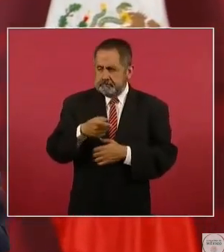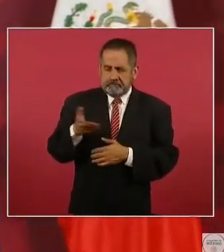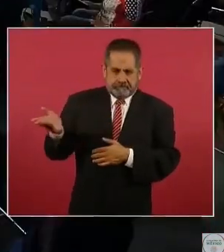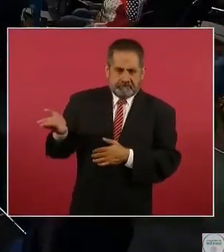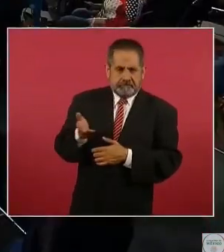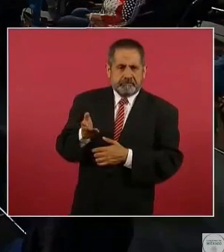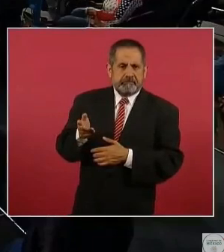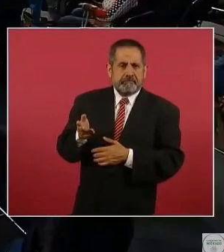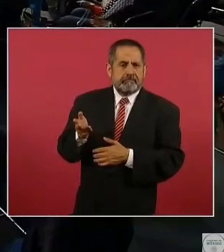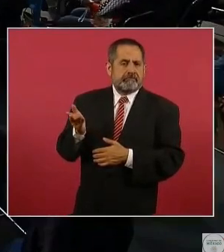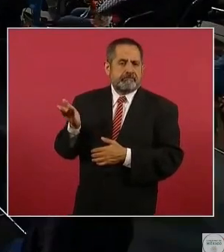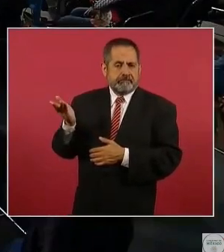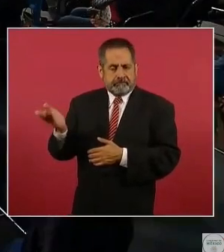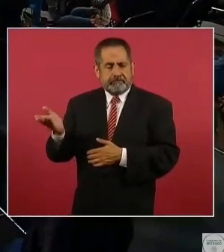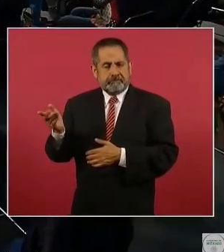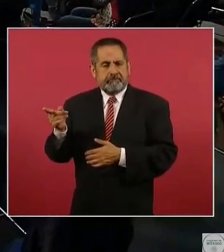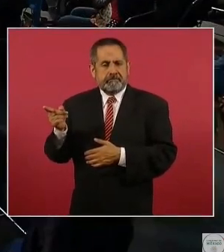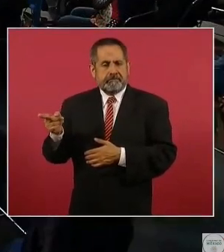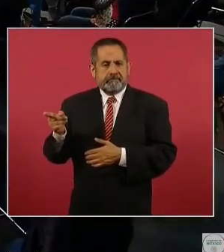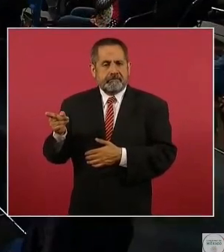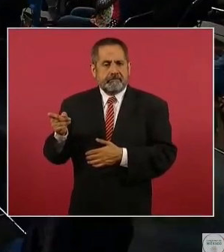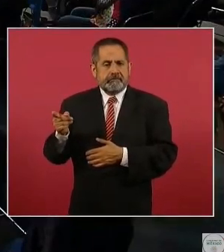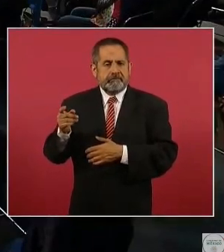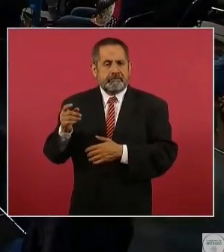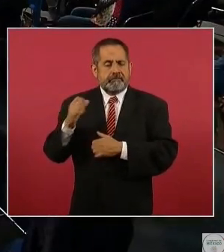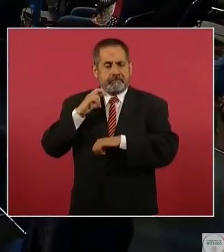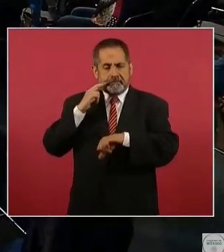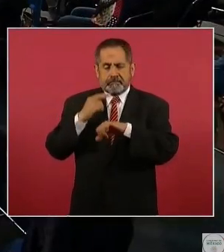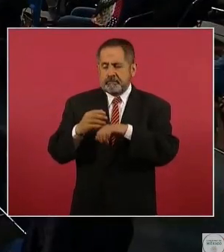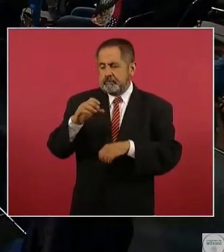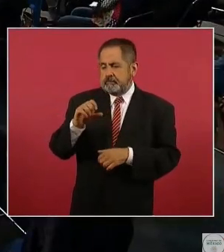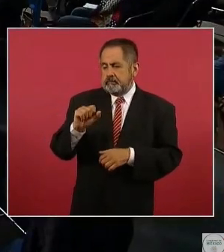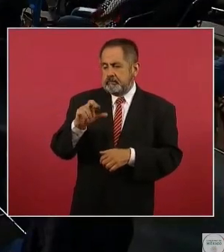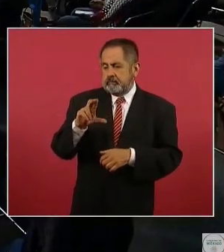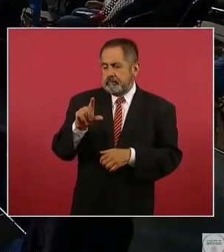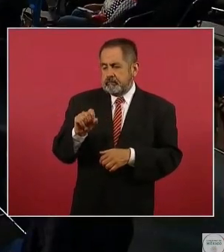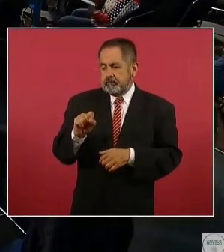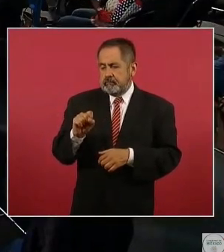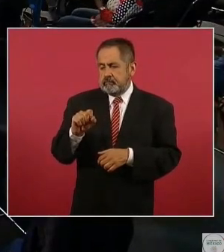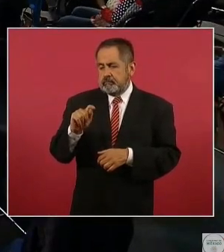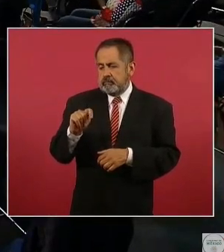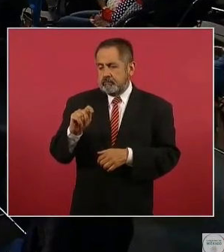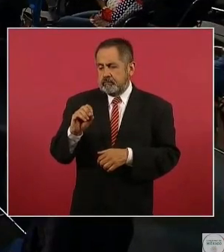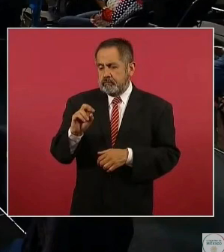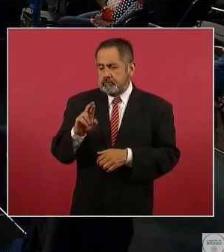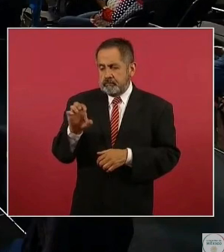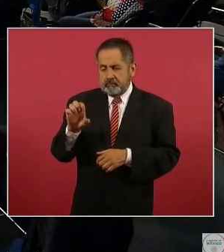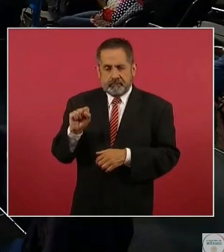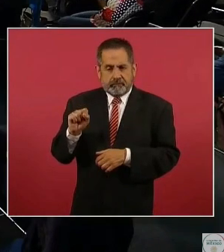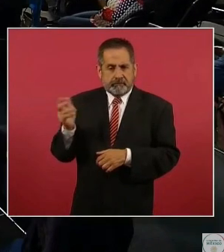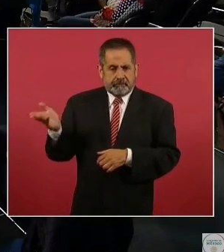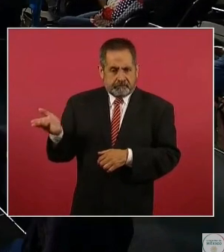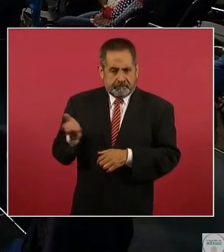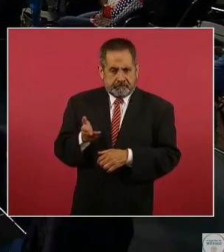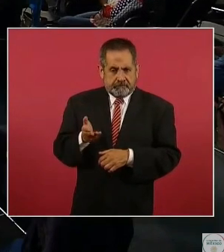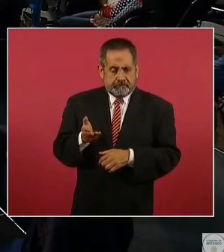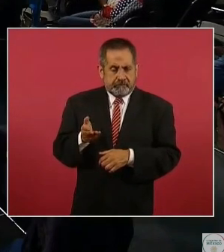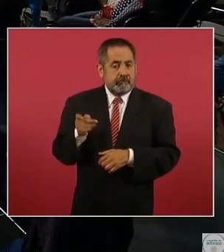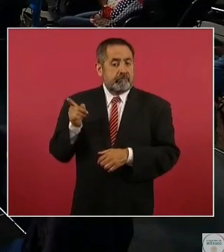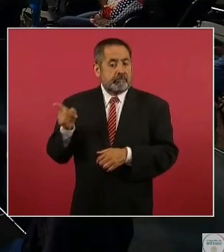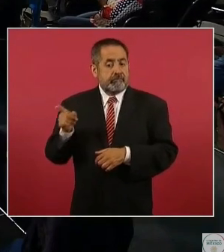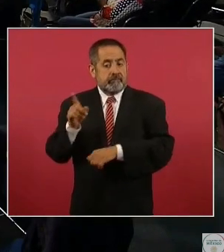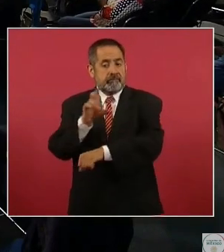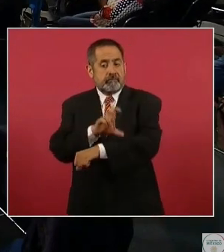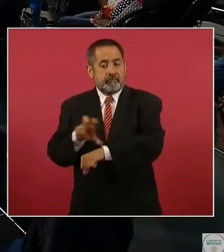Entonces vamos a pedirle a Carlos Torres, que es